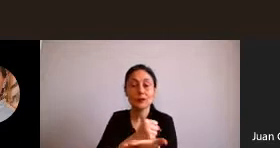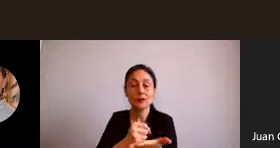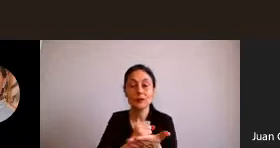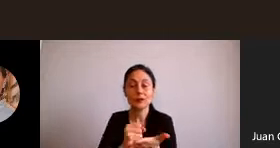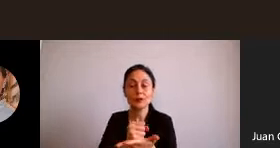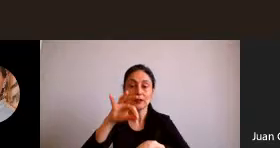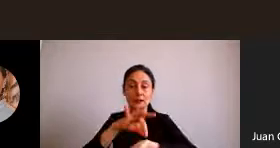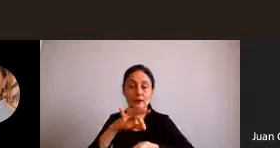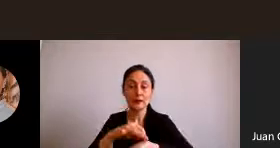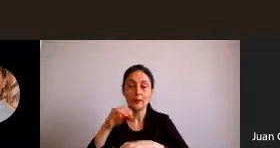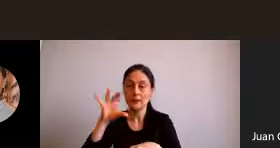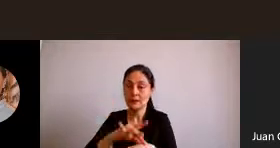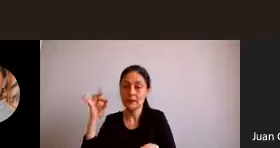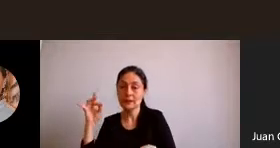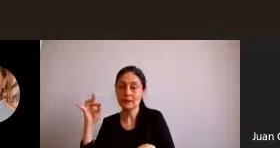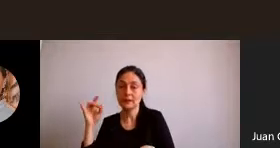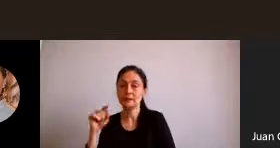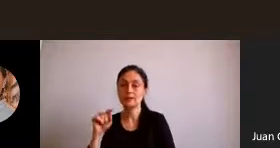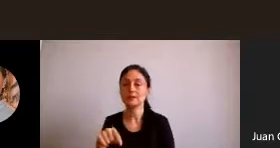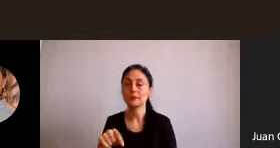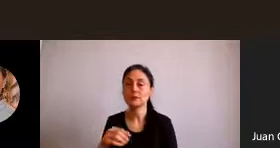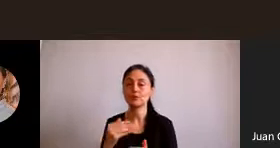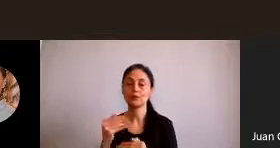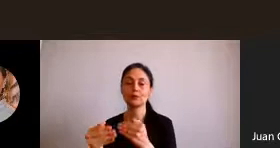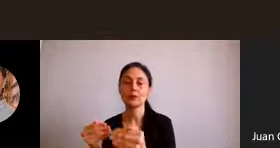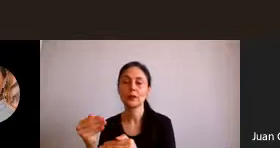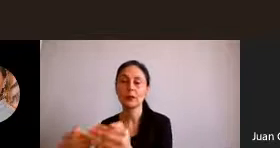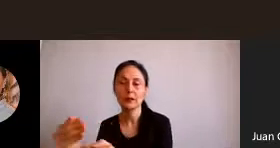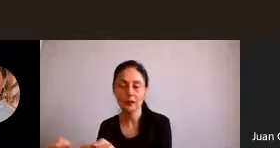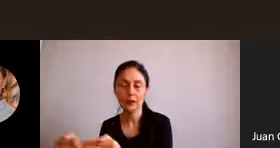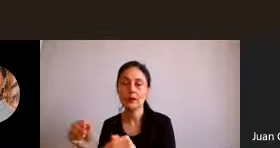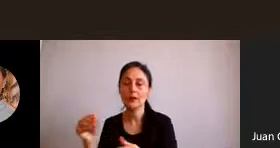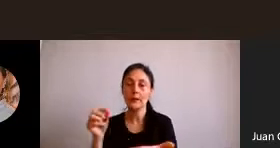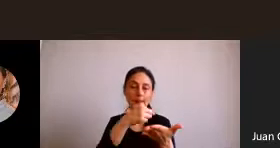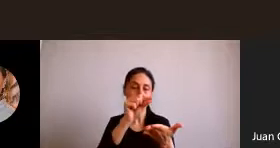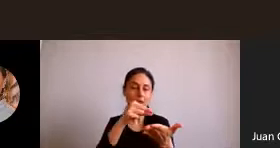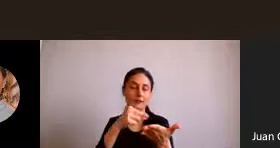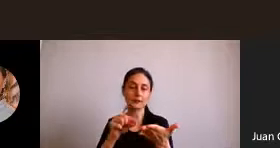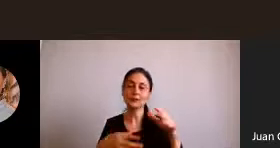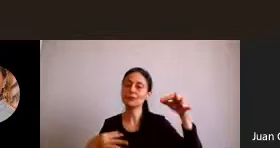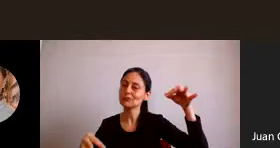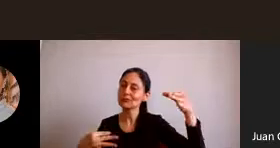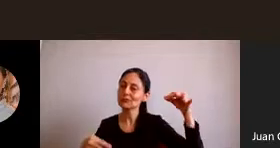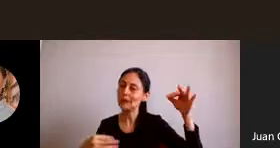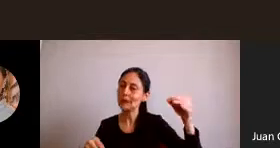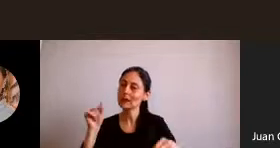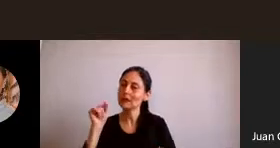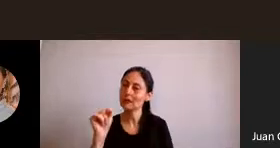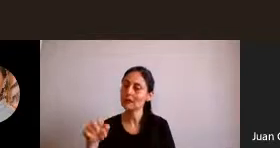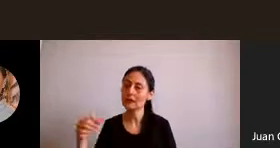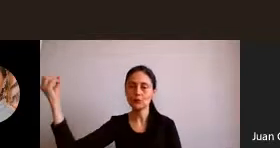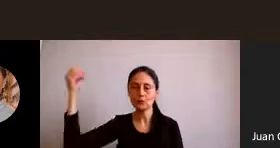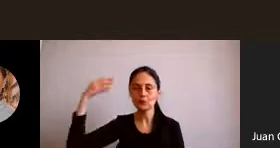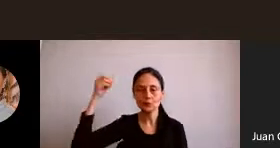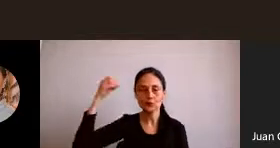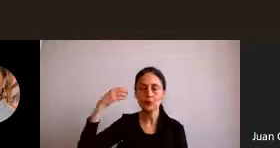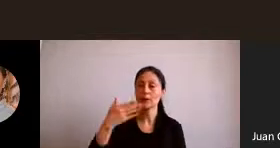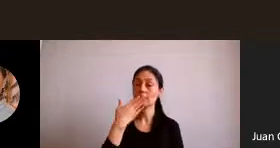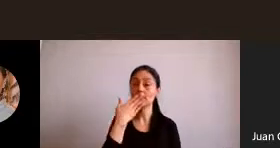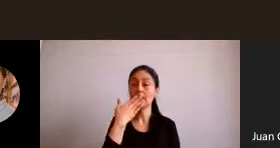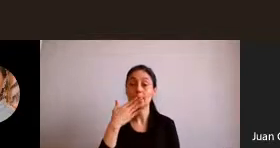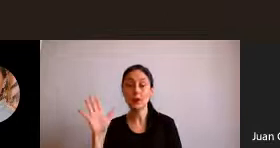materiales para poder en el fondo ir capacitando fonoaudiólogos, terapeutas, kinesiólogos, de forma de poder ir mejorando nuestra